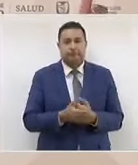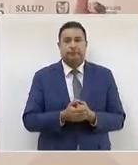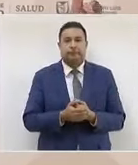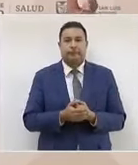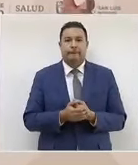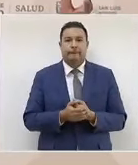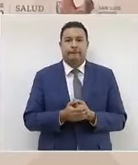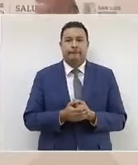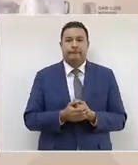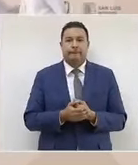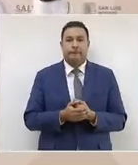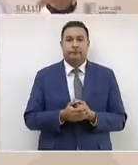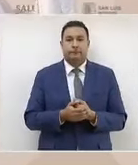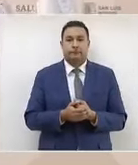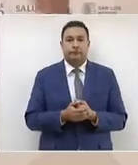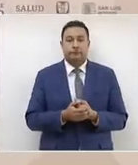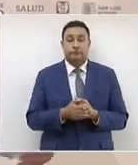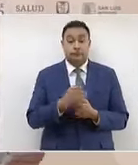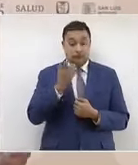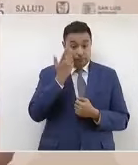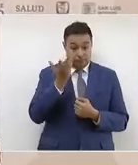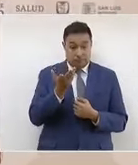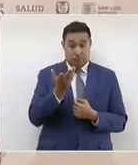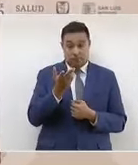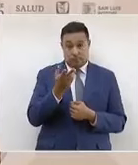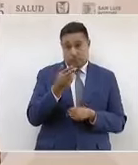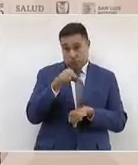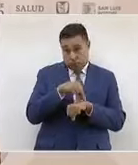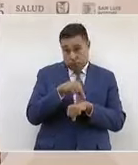Si querían ingresar